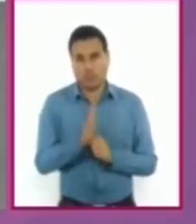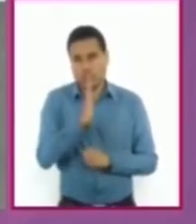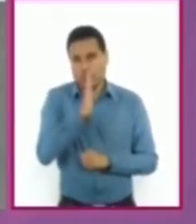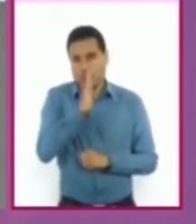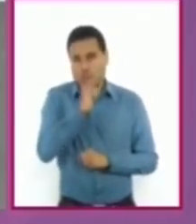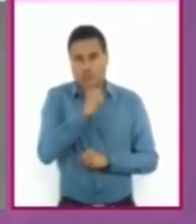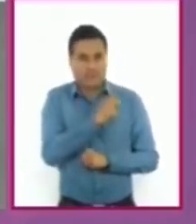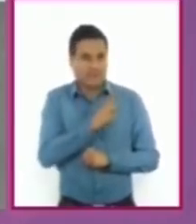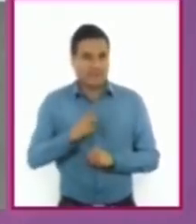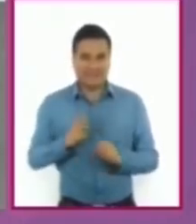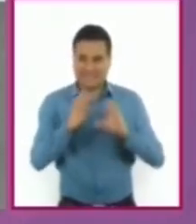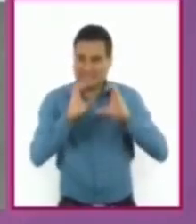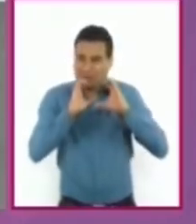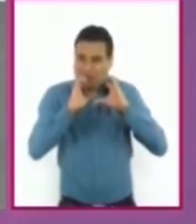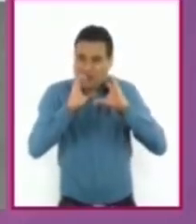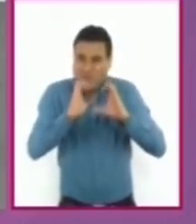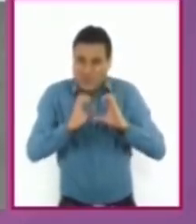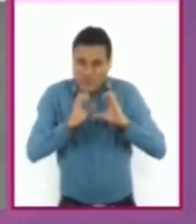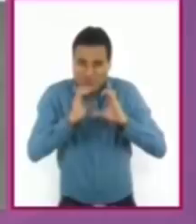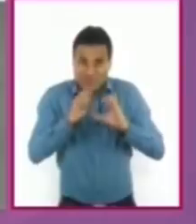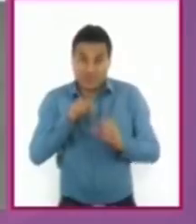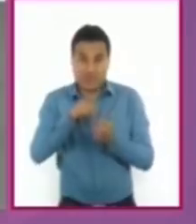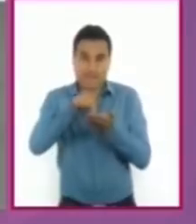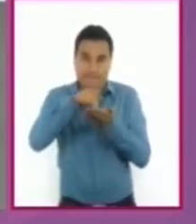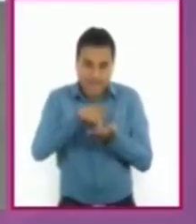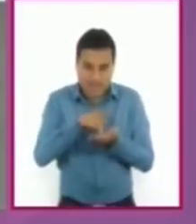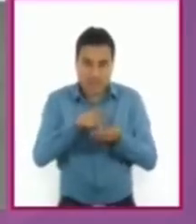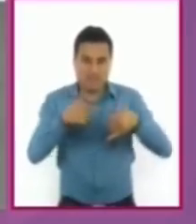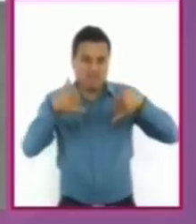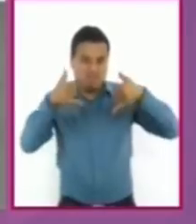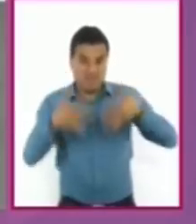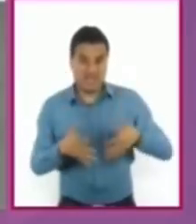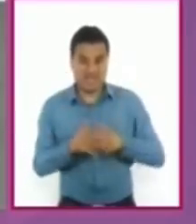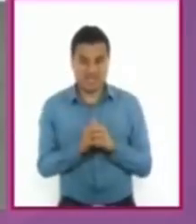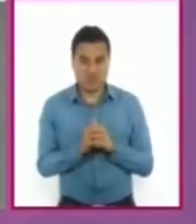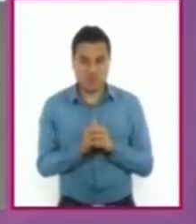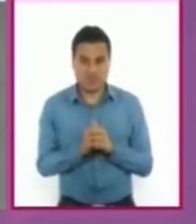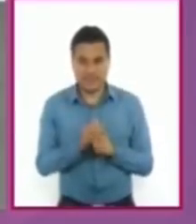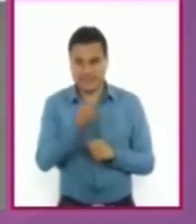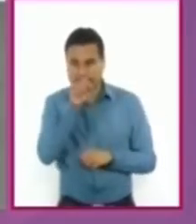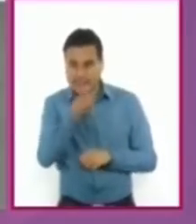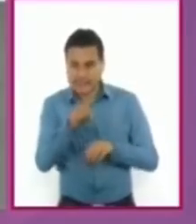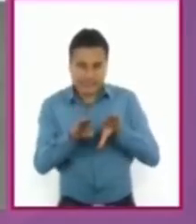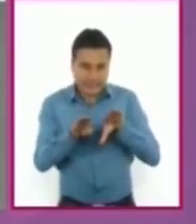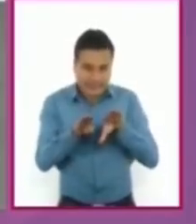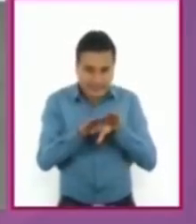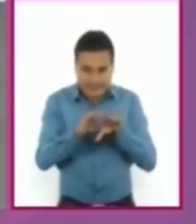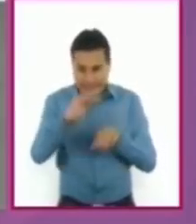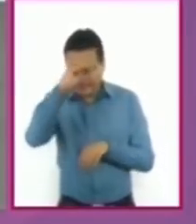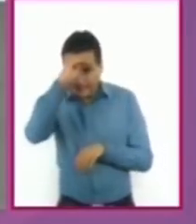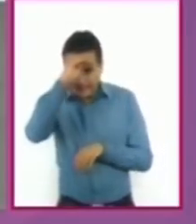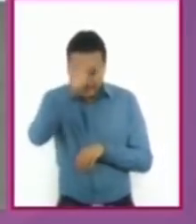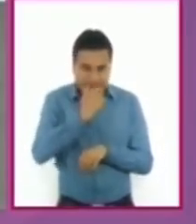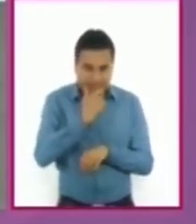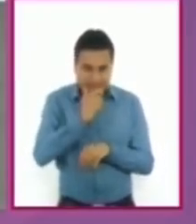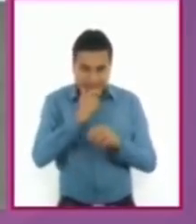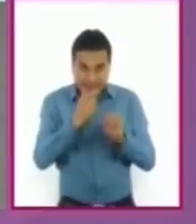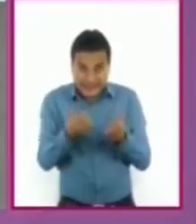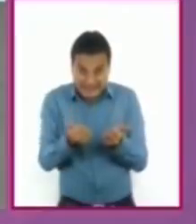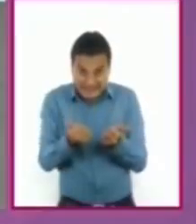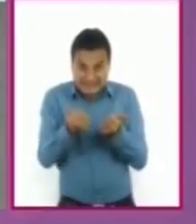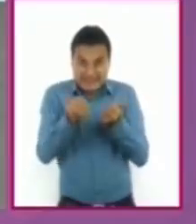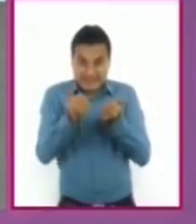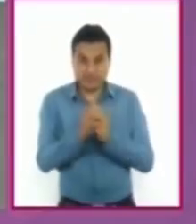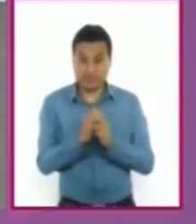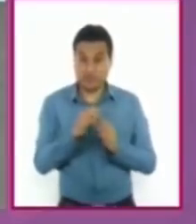precaución. Habría que considerar su tamaño y su masa y aplicar las fuerzas necesarias para ello. El traslado